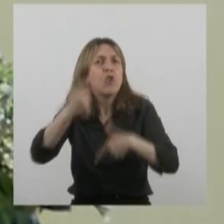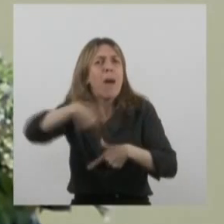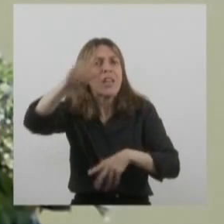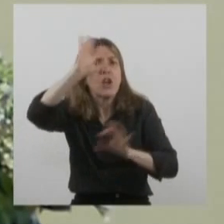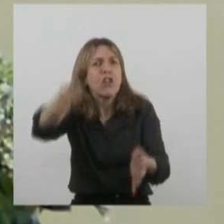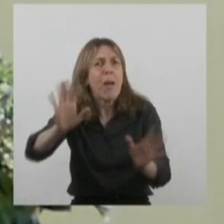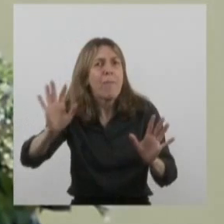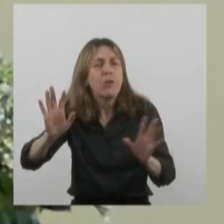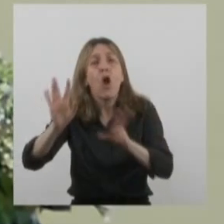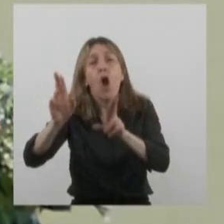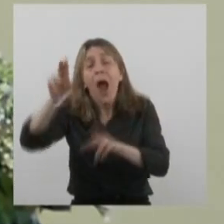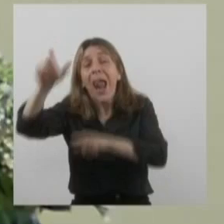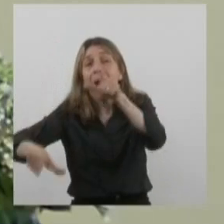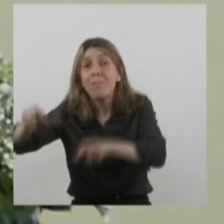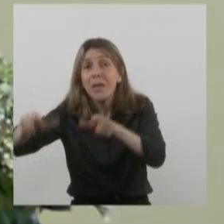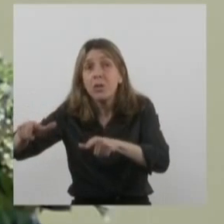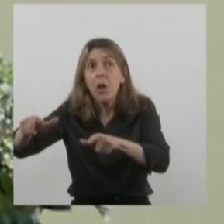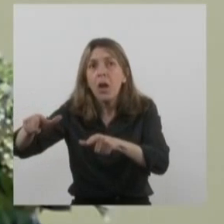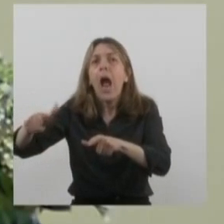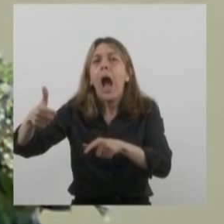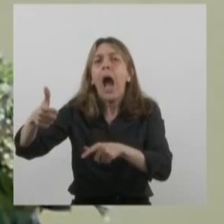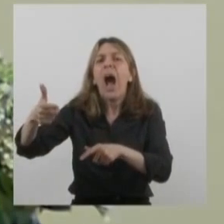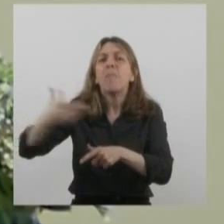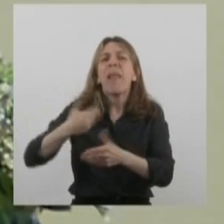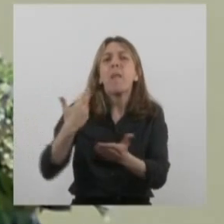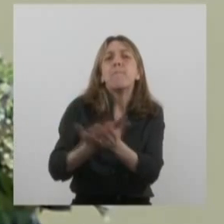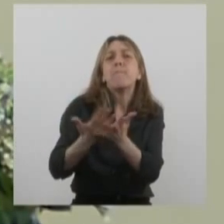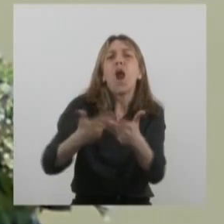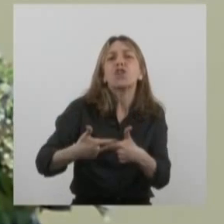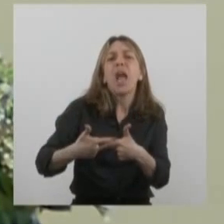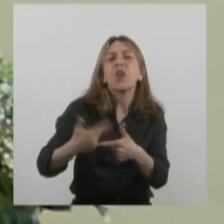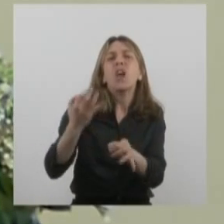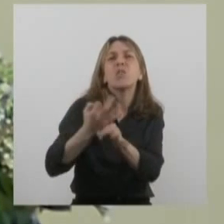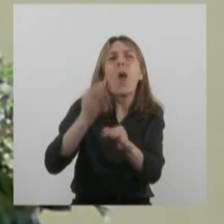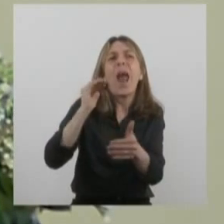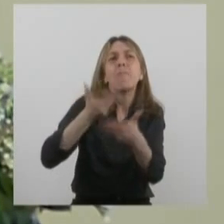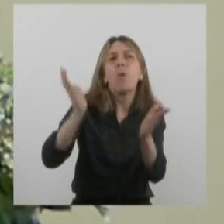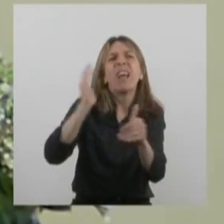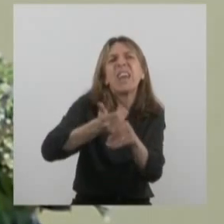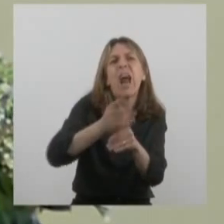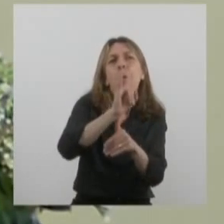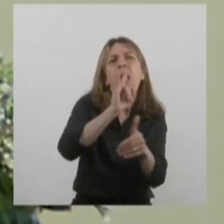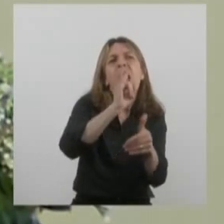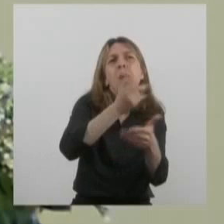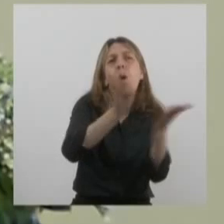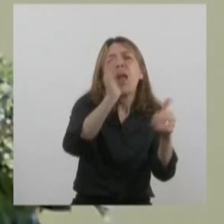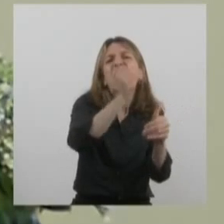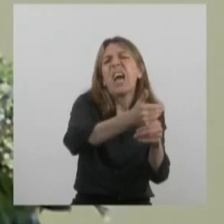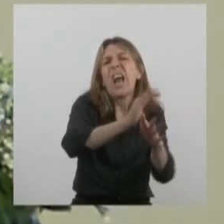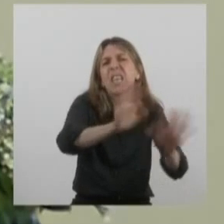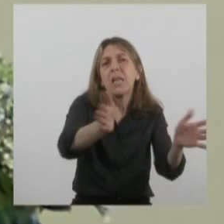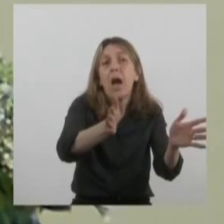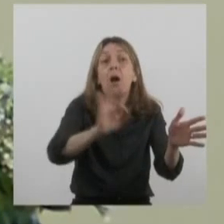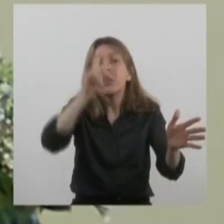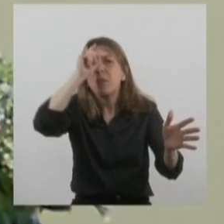Espero que ya no pidan cerrar más colegios ni cerrar más universidades y espero que ya no pidan cerrar más